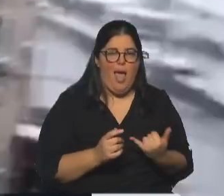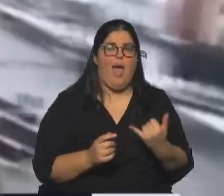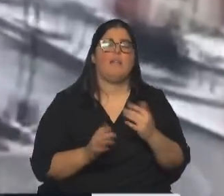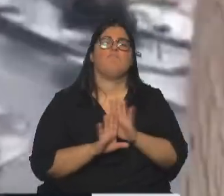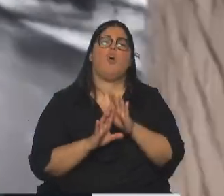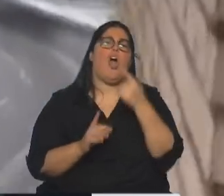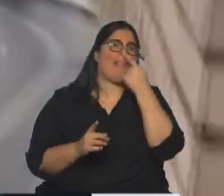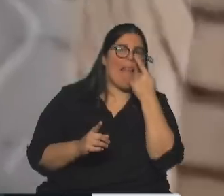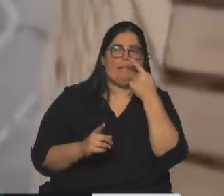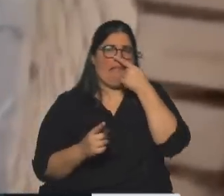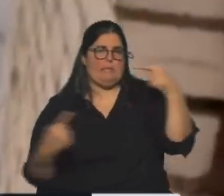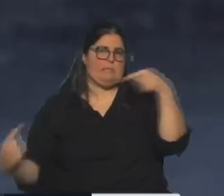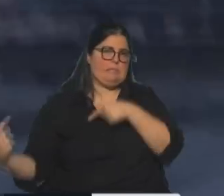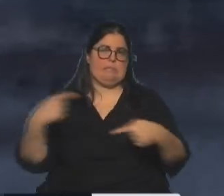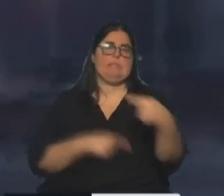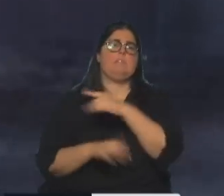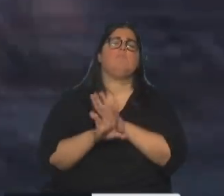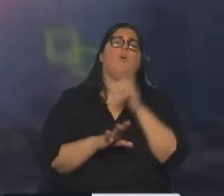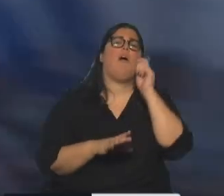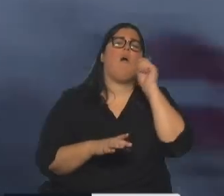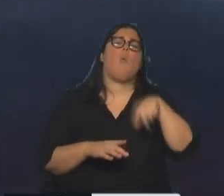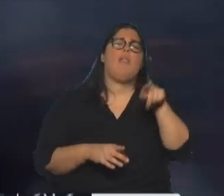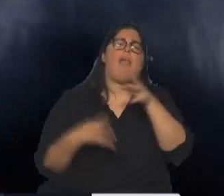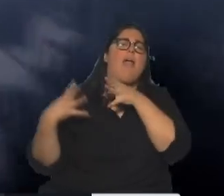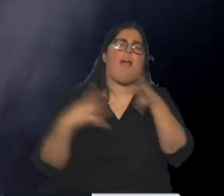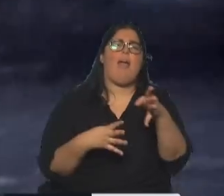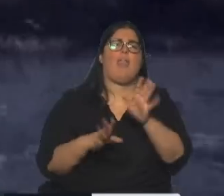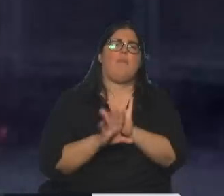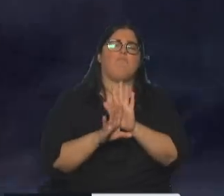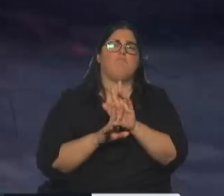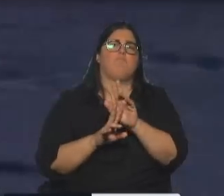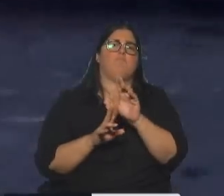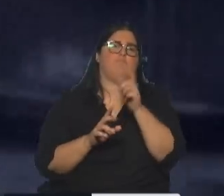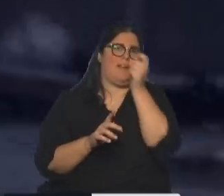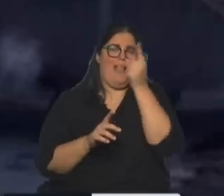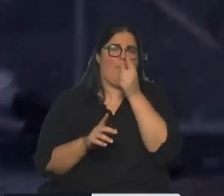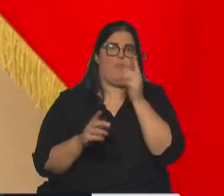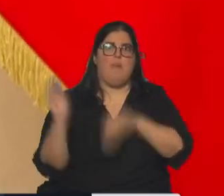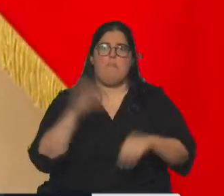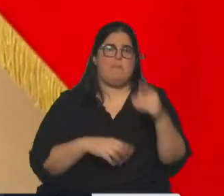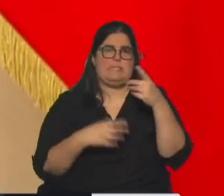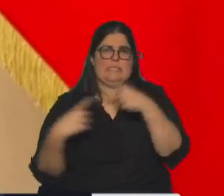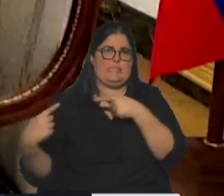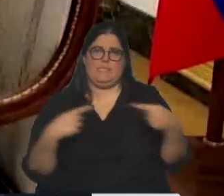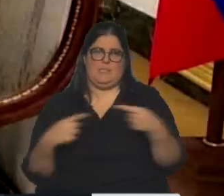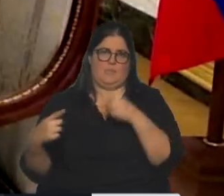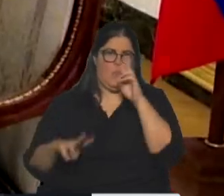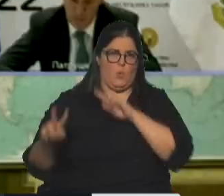intereses cruzados que la guerra en Ucrania acelera y multiplica.